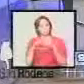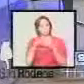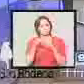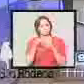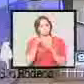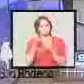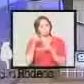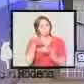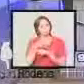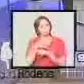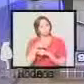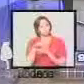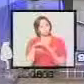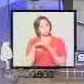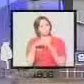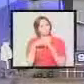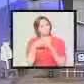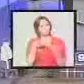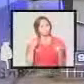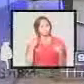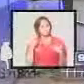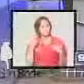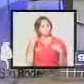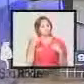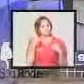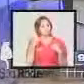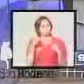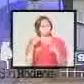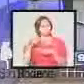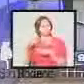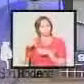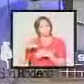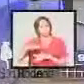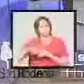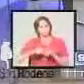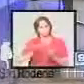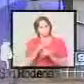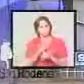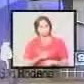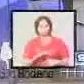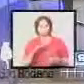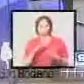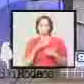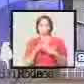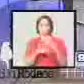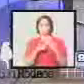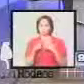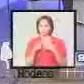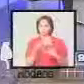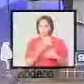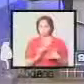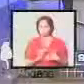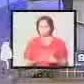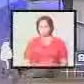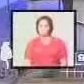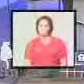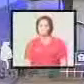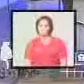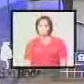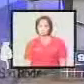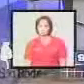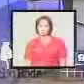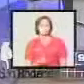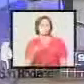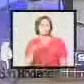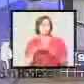tener el deudor o los deudores, ¿verdad?, para poder cumplir ese producto, ¿verdad? Okay. Y